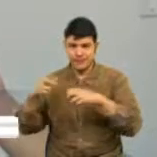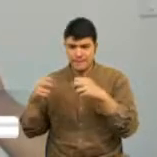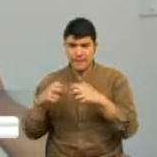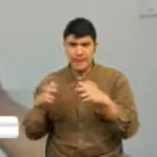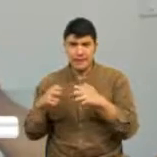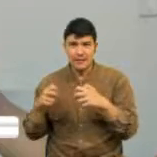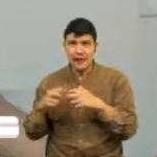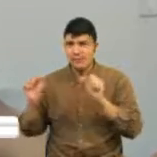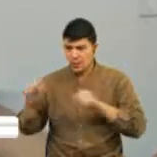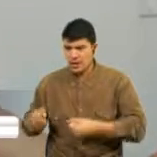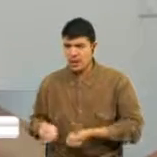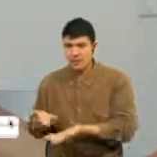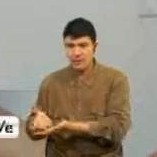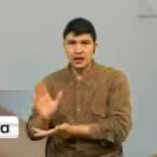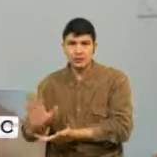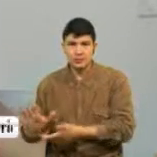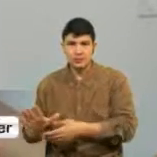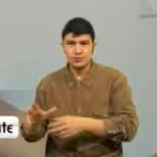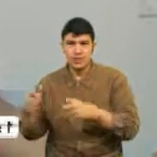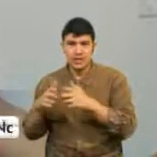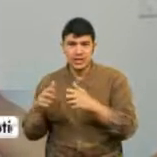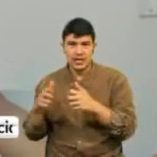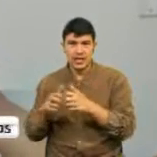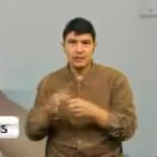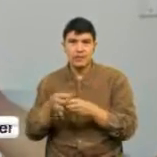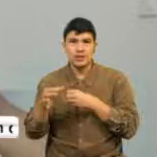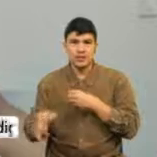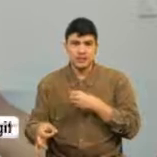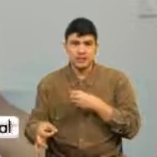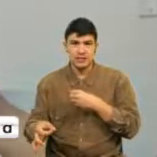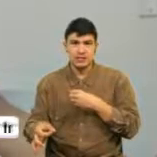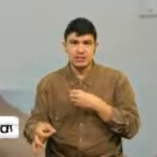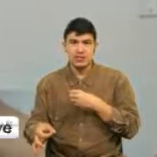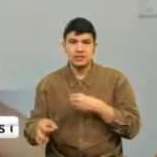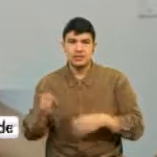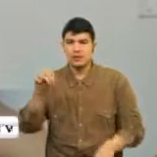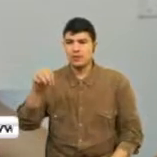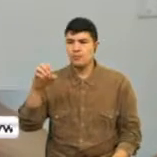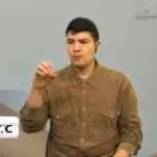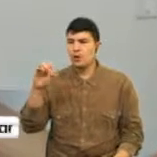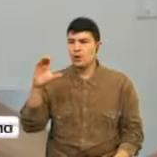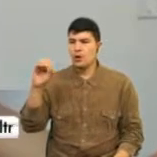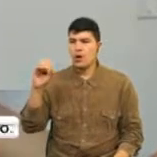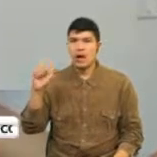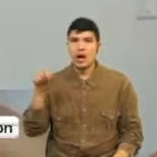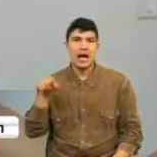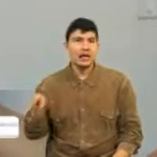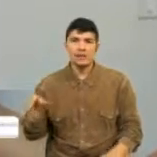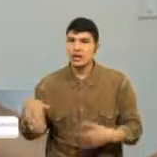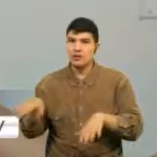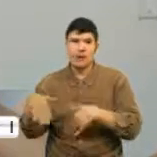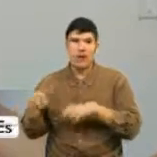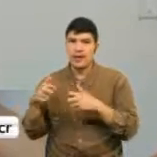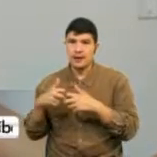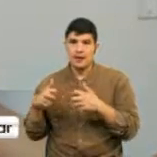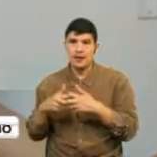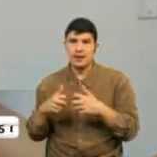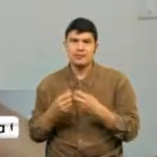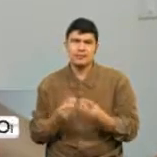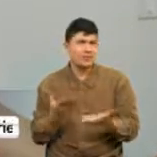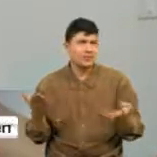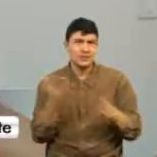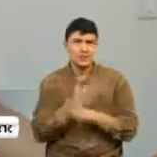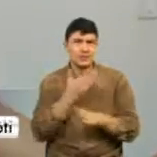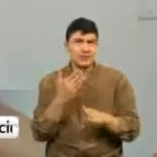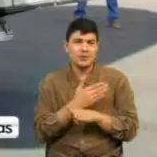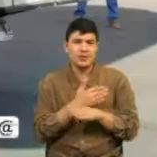suministrar energía a el municipio de mocoa y allá no había energía eléctrica entonces hay muchos problemas